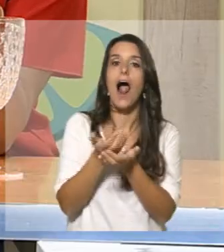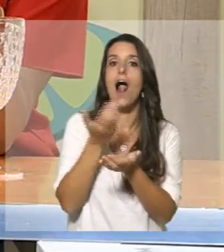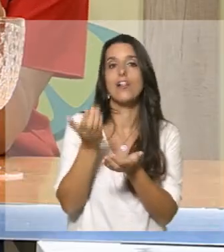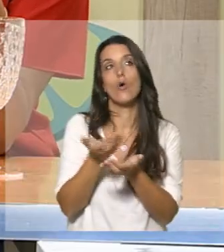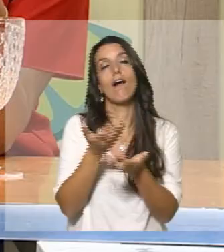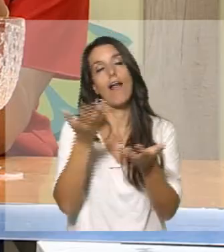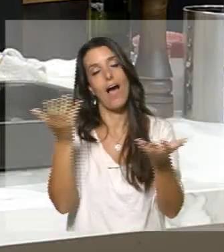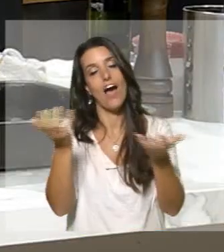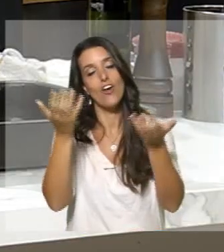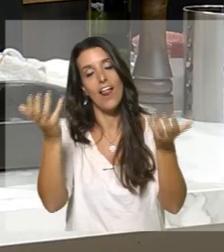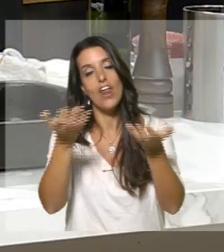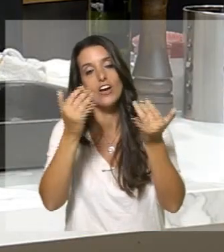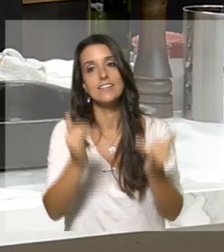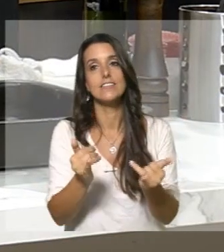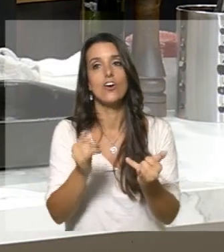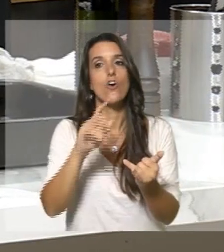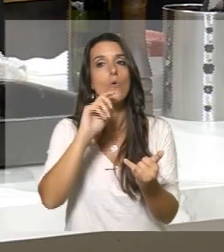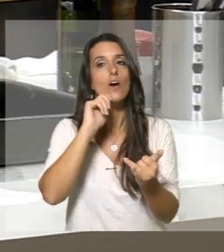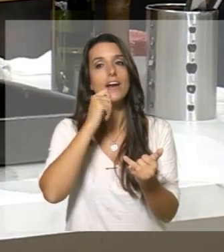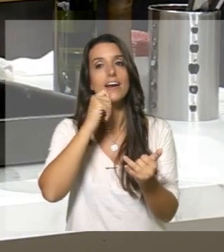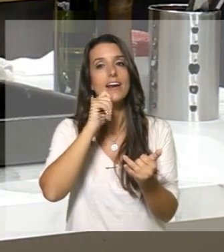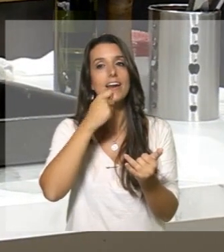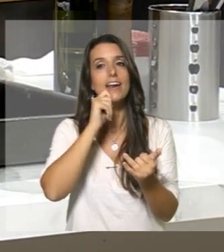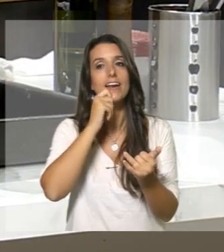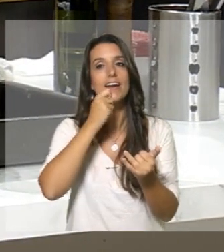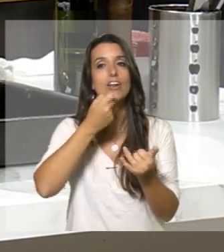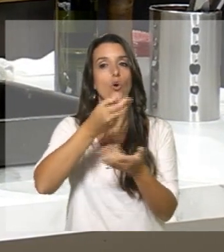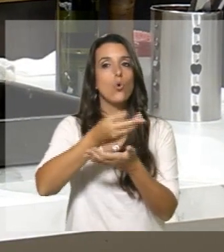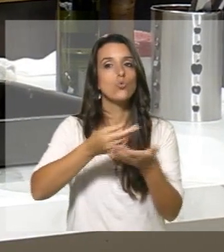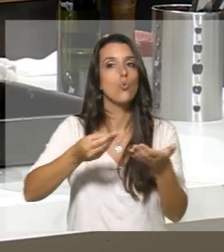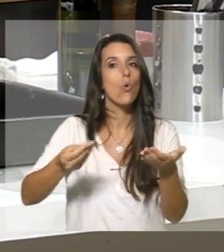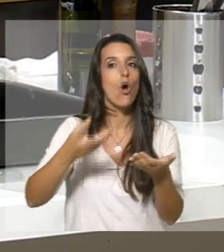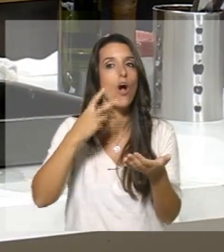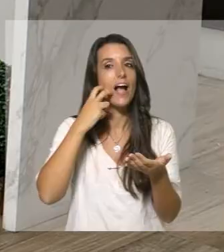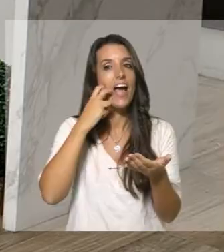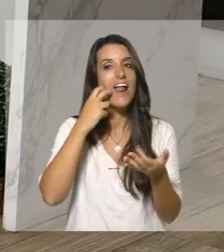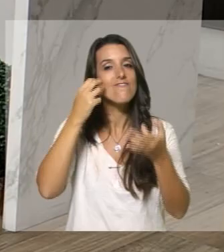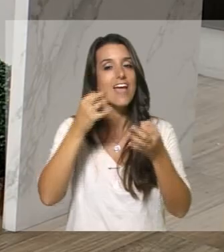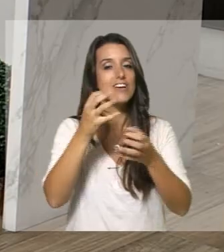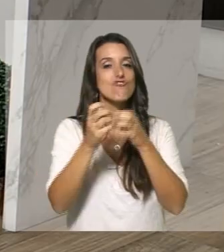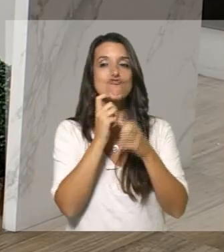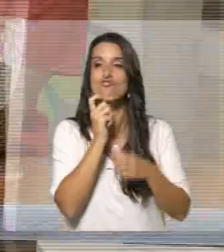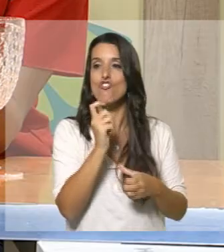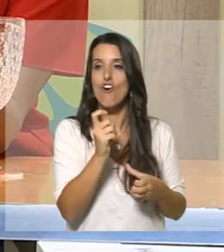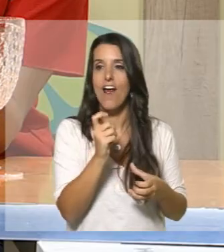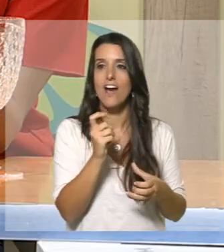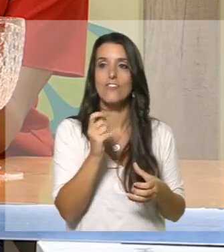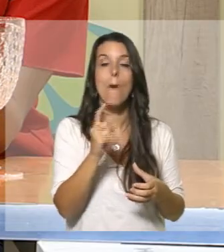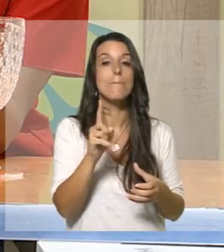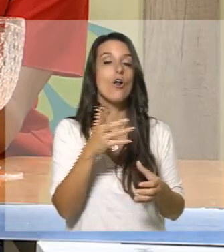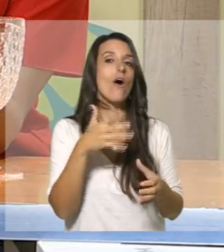agua, ahí va. Claro, eso con sí. Un rico, sí. Una rica boloñesa, un rico tuco ahí bien sí. Colorado. Así, pero claro. Para de